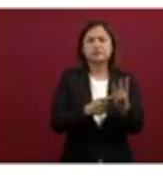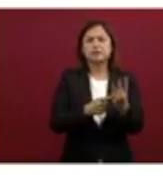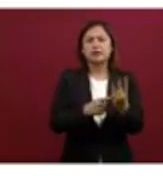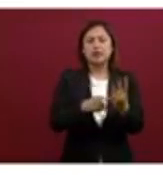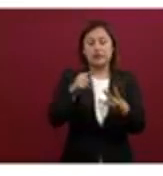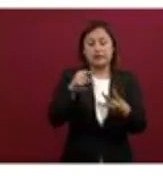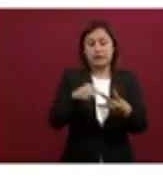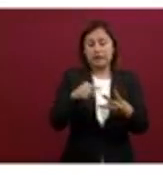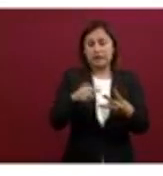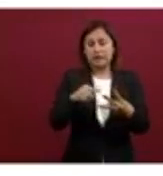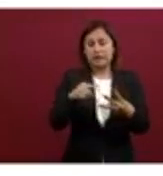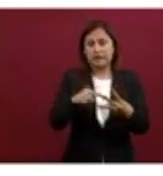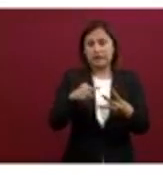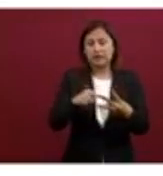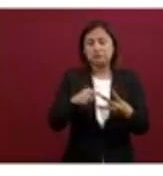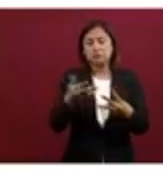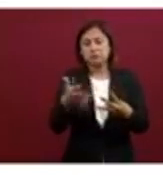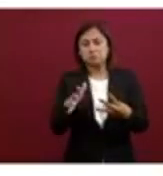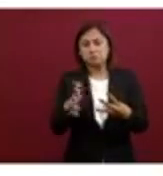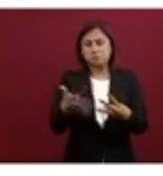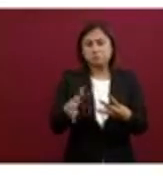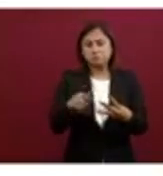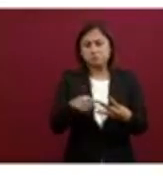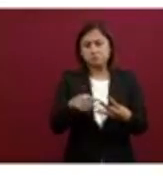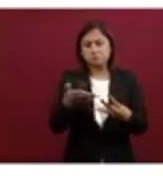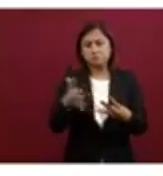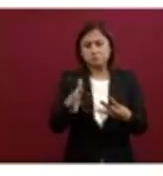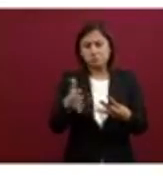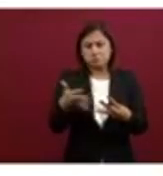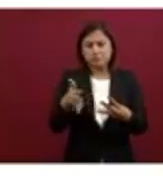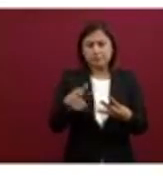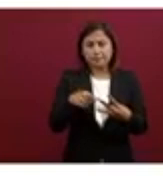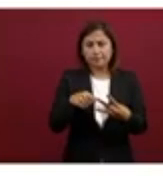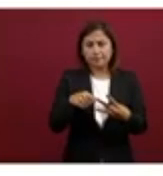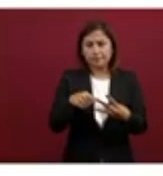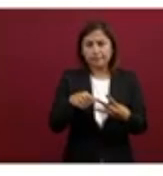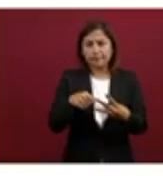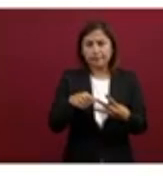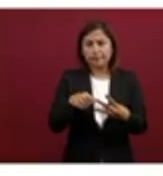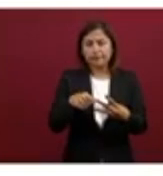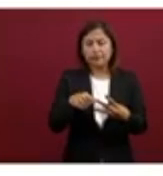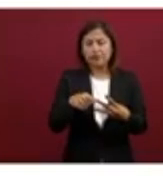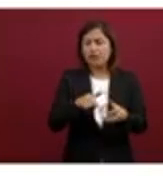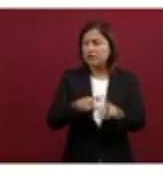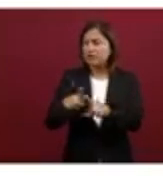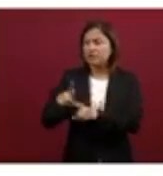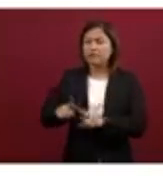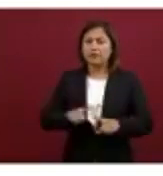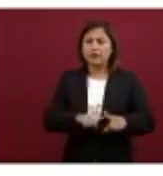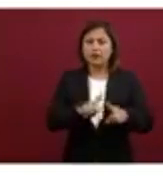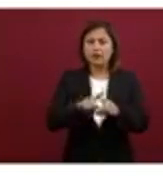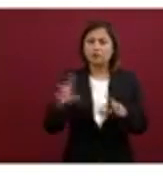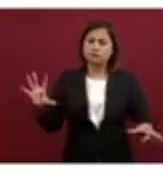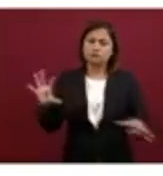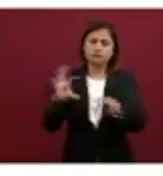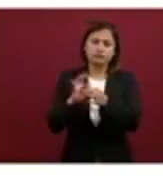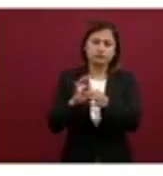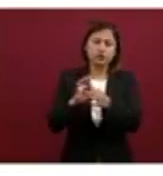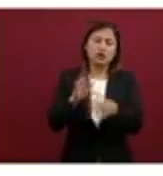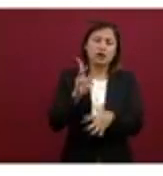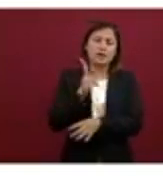tiene el precio promedio que mantienen las más o menos las franquicias de Pemex a nivel